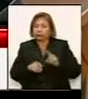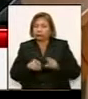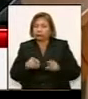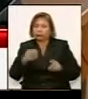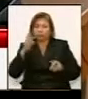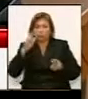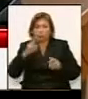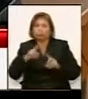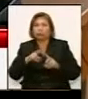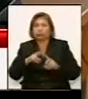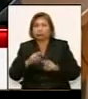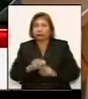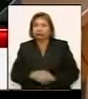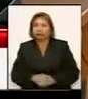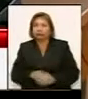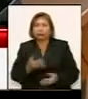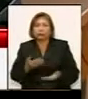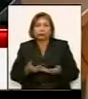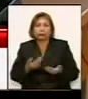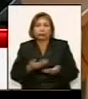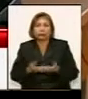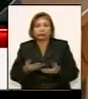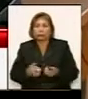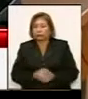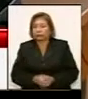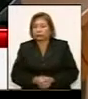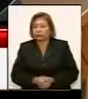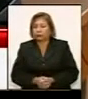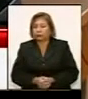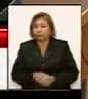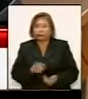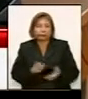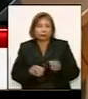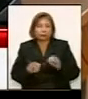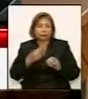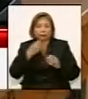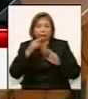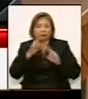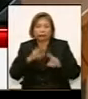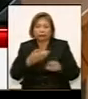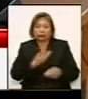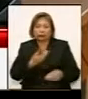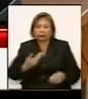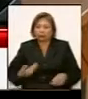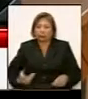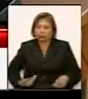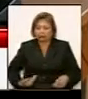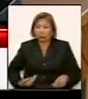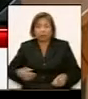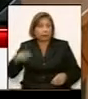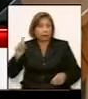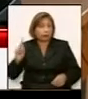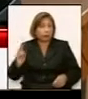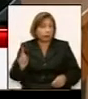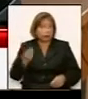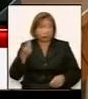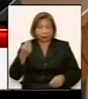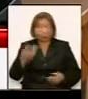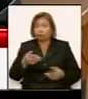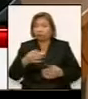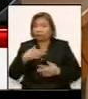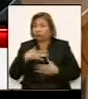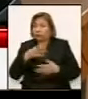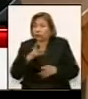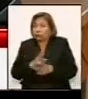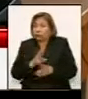retos en cuanto a las impresiones que tienen y tiene la ciudadanía de la respuesta que han revistado la primera es que obviamente hay mucho recelo